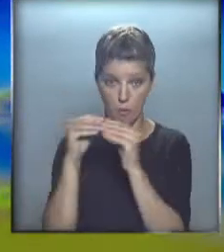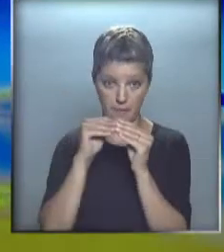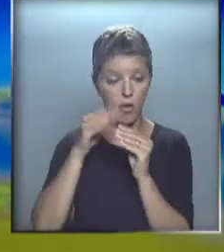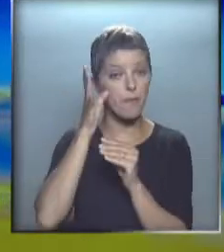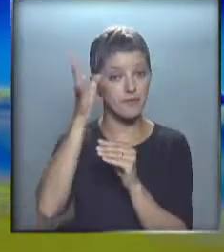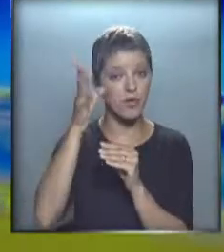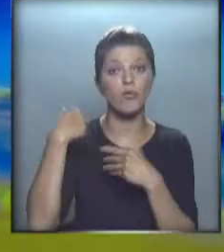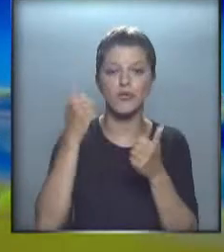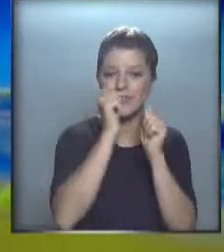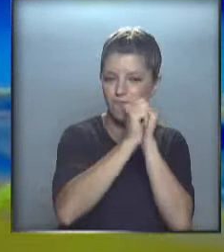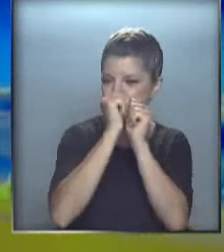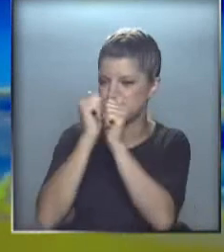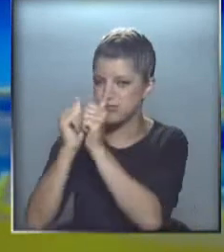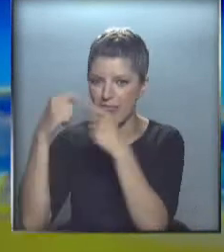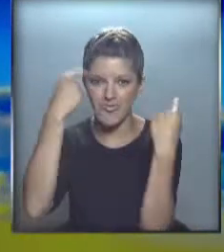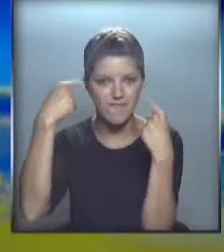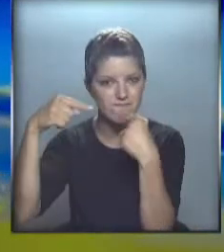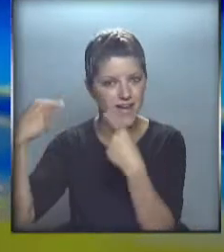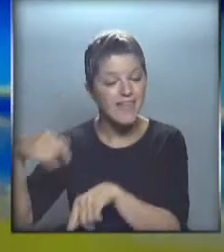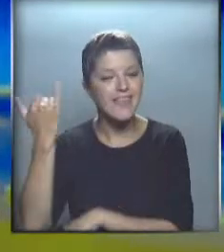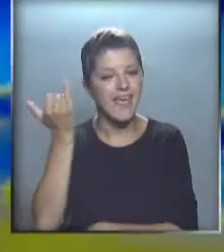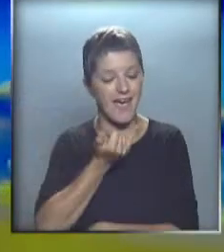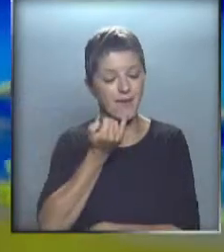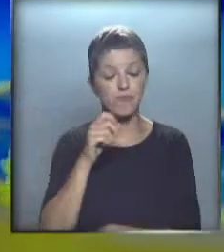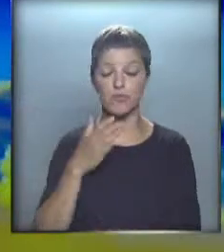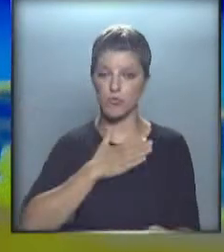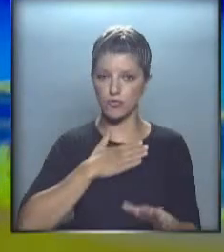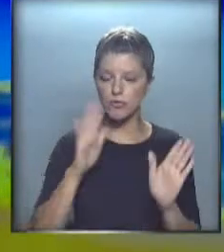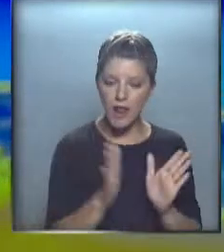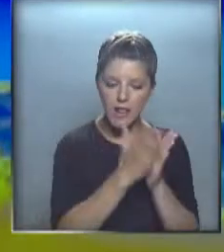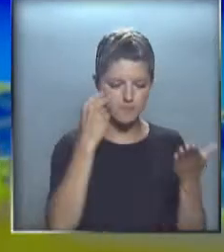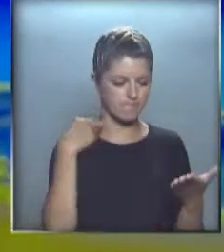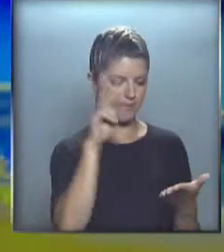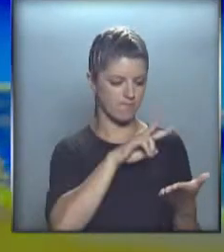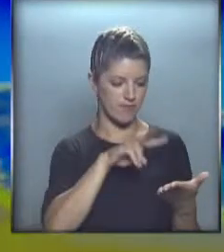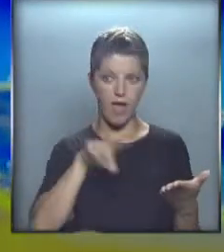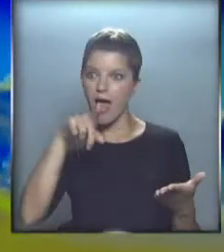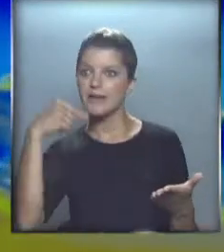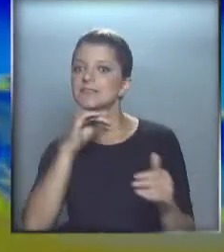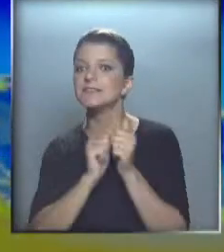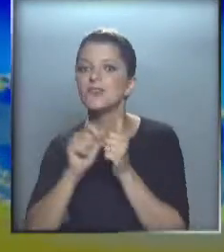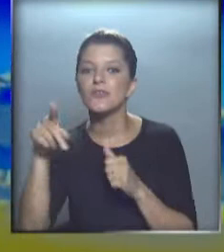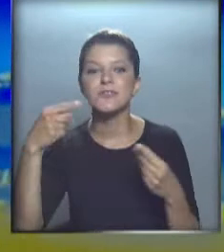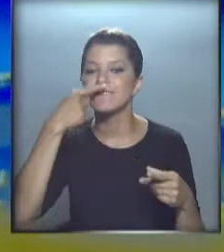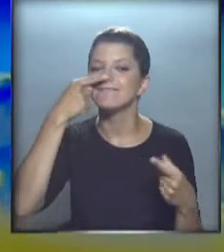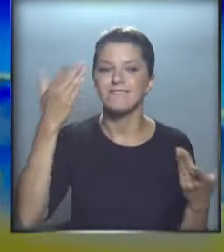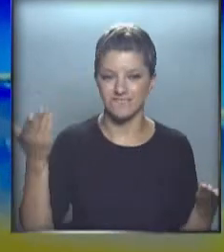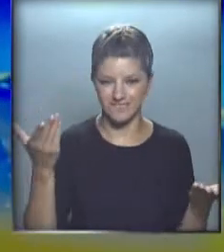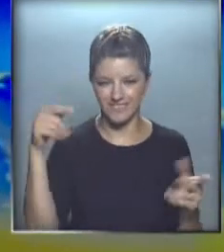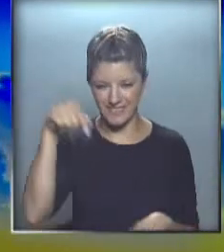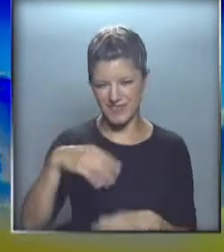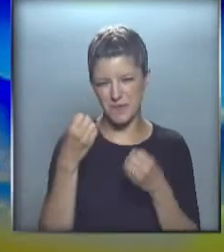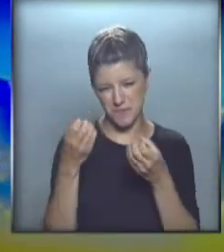hay muchas historias. Okay. Y como que nosotros, al leer los libros, nos vamos enganchando con las historias de los otros también. Entonces, eso es lo lindo. Como